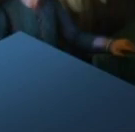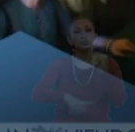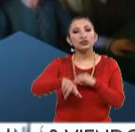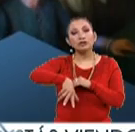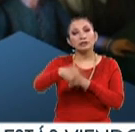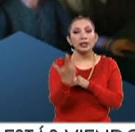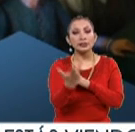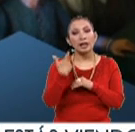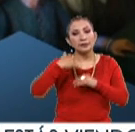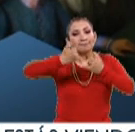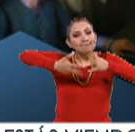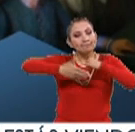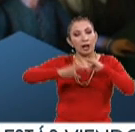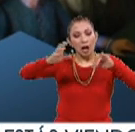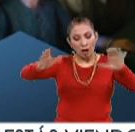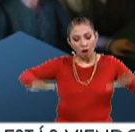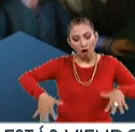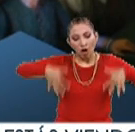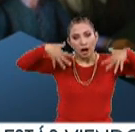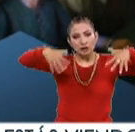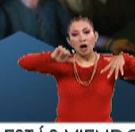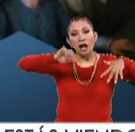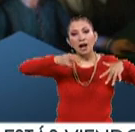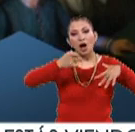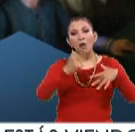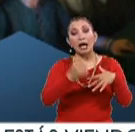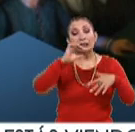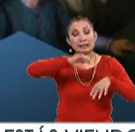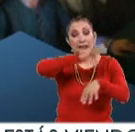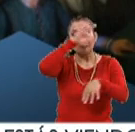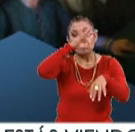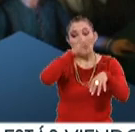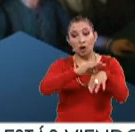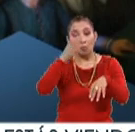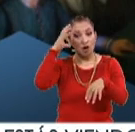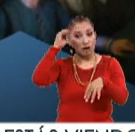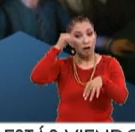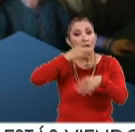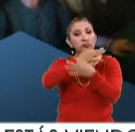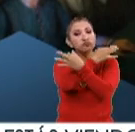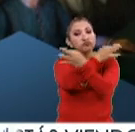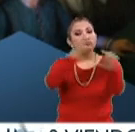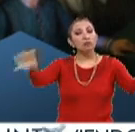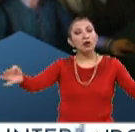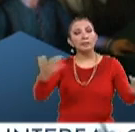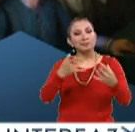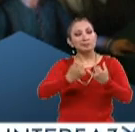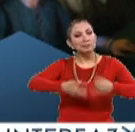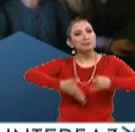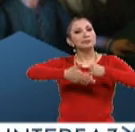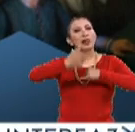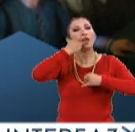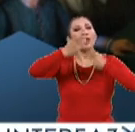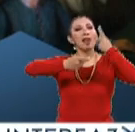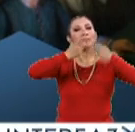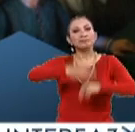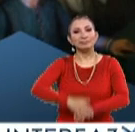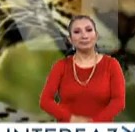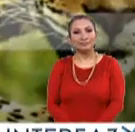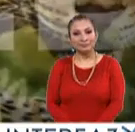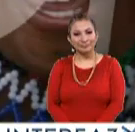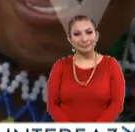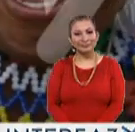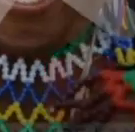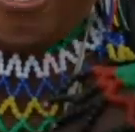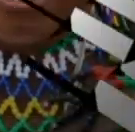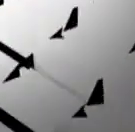En 1813 se inaugura el Congreso de Anáhuac en Chilpancingo. Morelos pronunció el discurso inaugural.